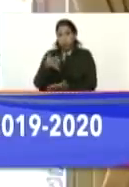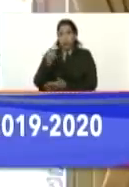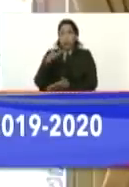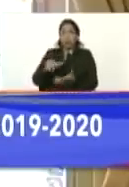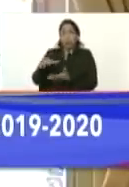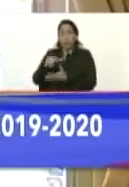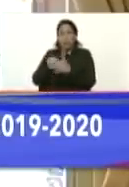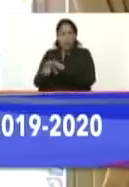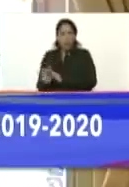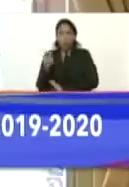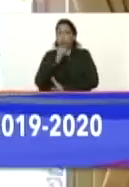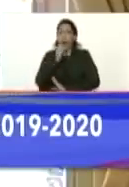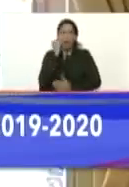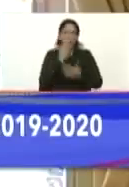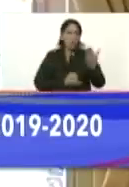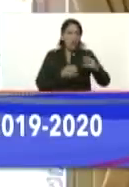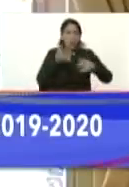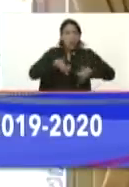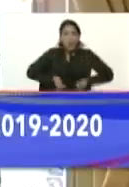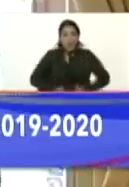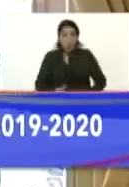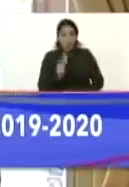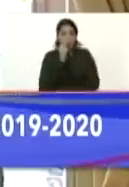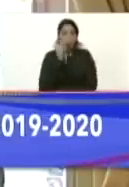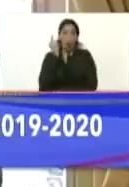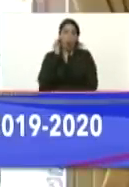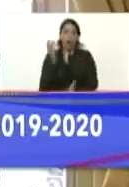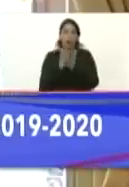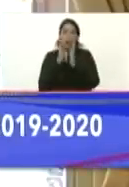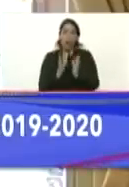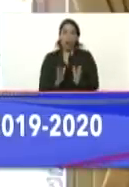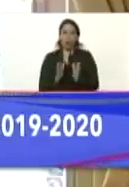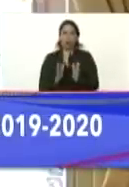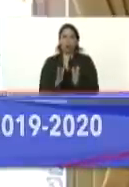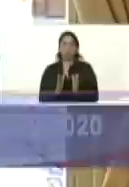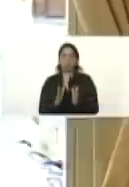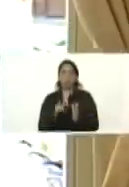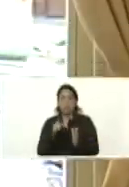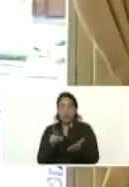que no inscribieron a sus hijos a sus hijas en la escuela en el liceo